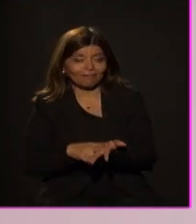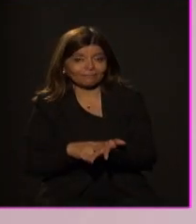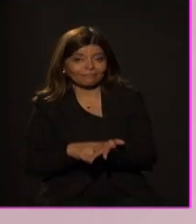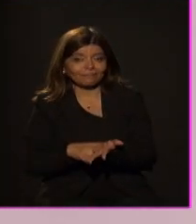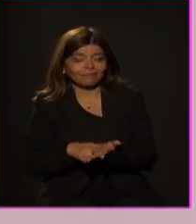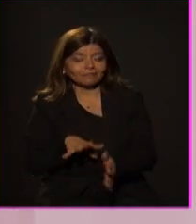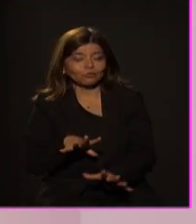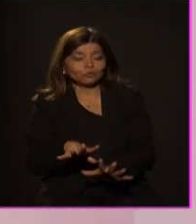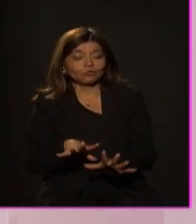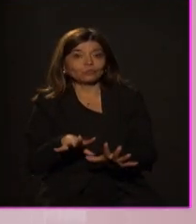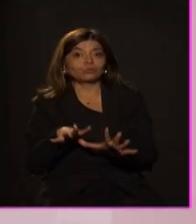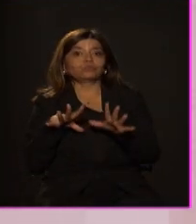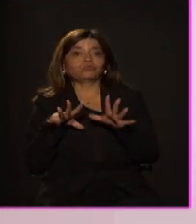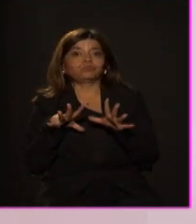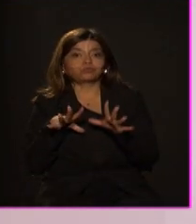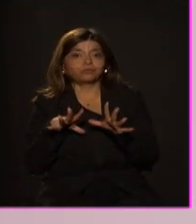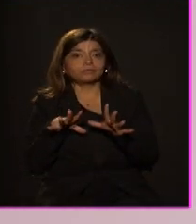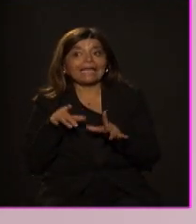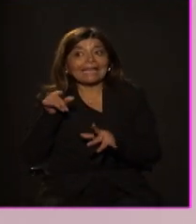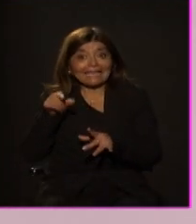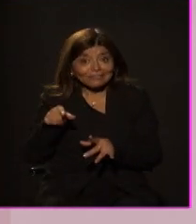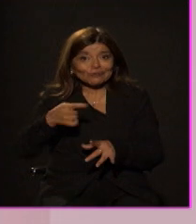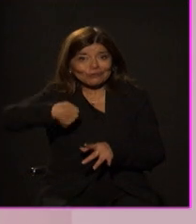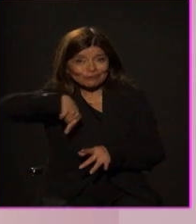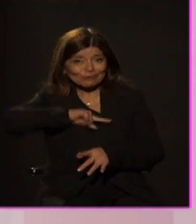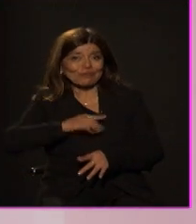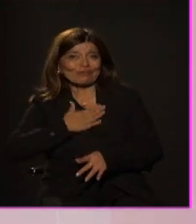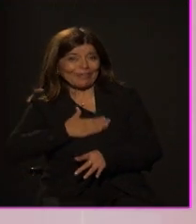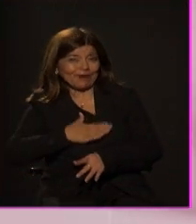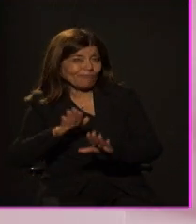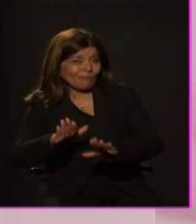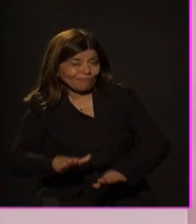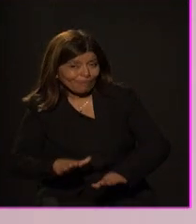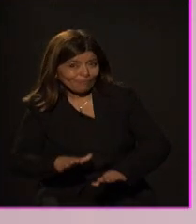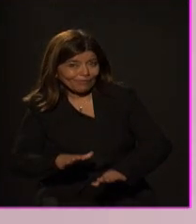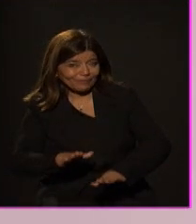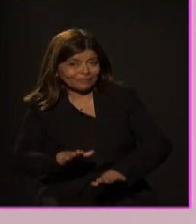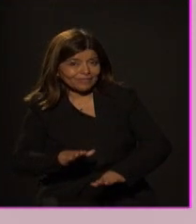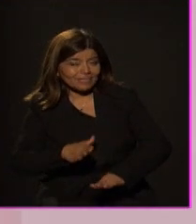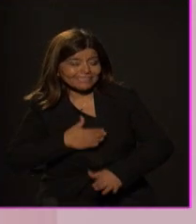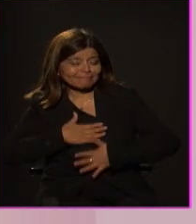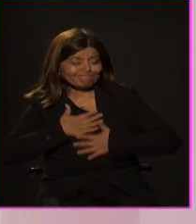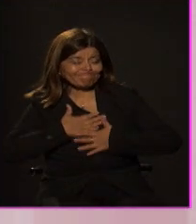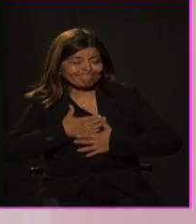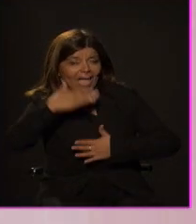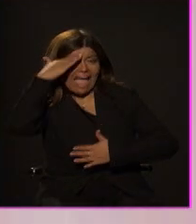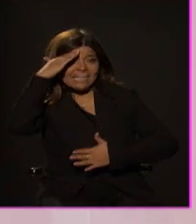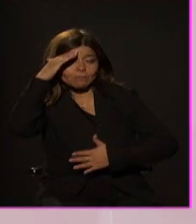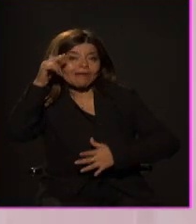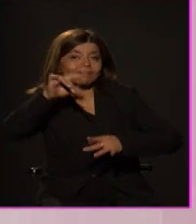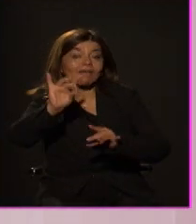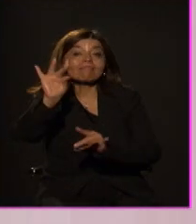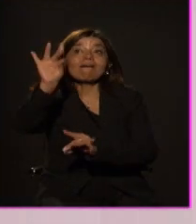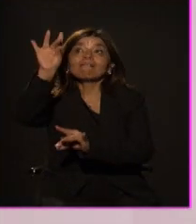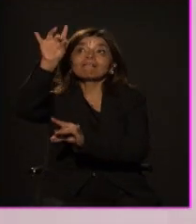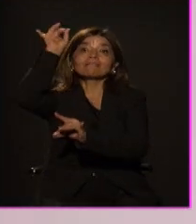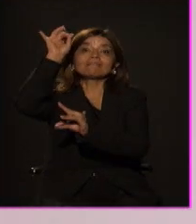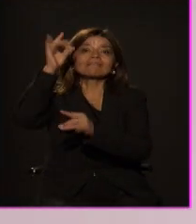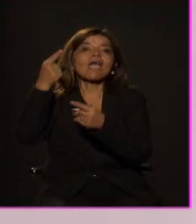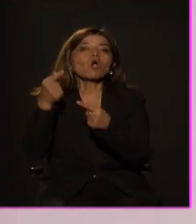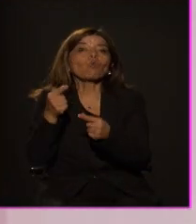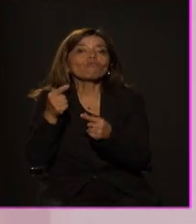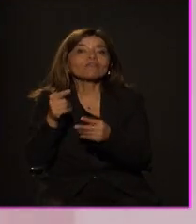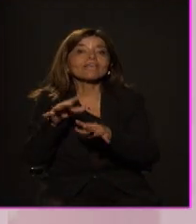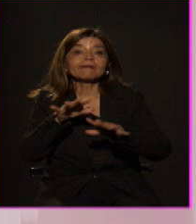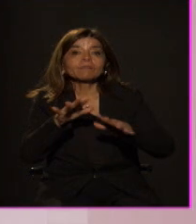cómo esto es lo que los científicos estamos buscando, ese momento. Y como les decía, esto es la posibilidad de descubrir